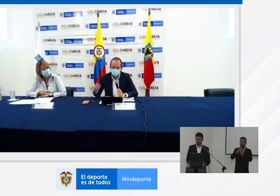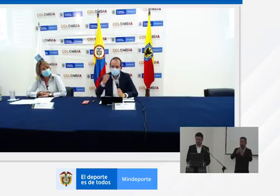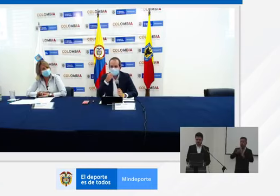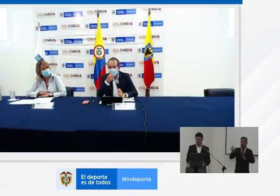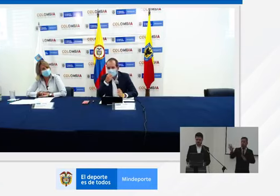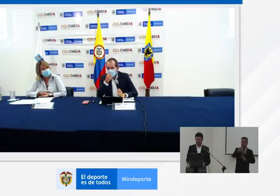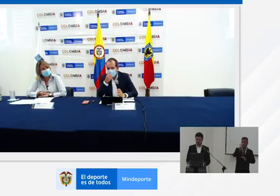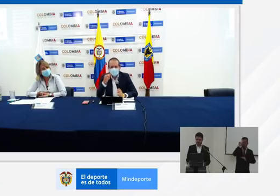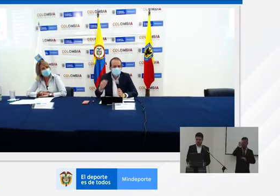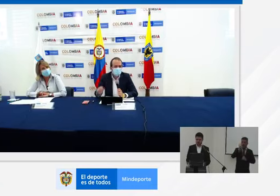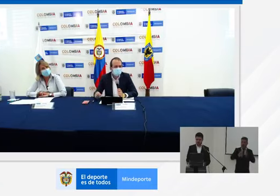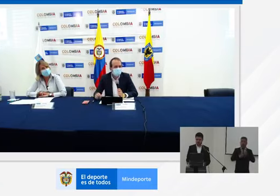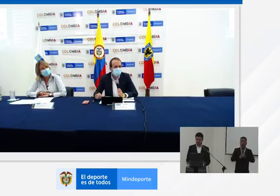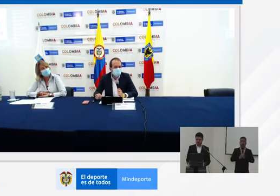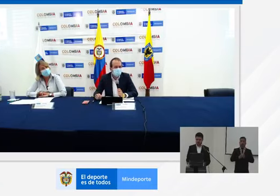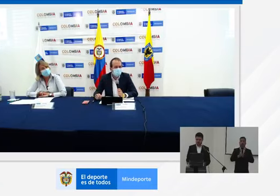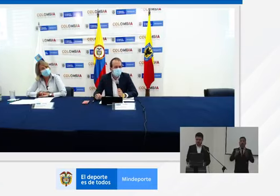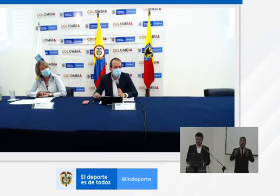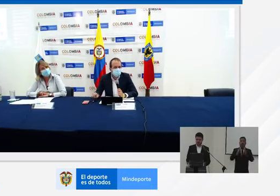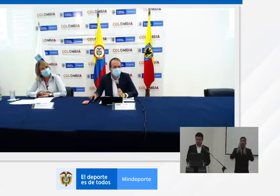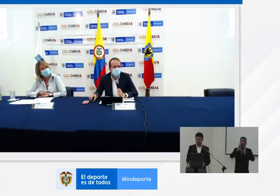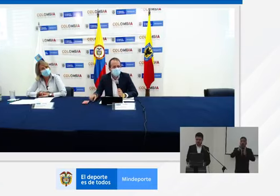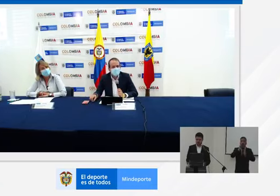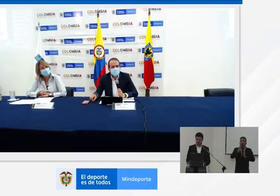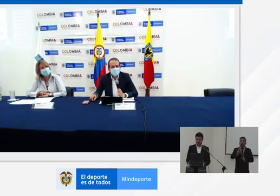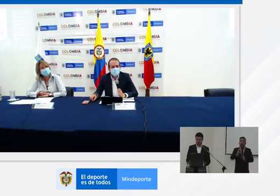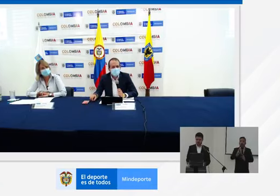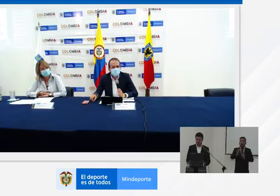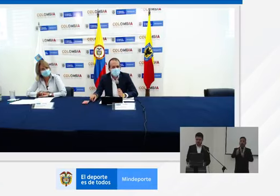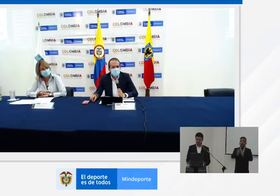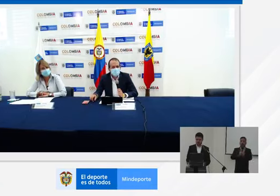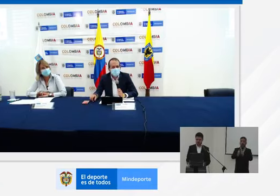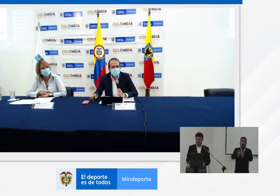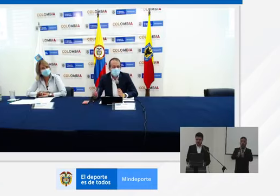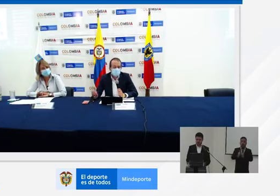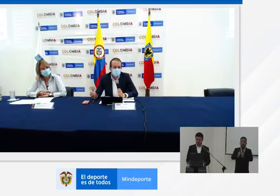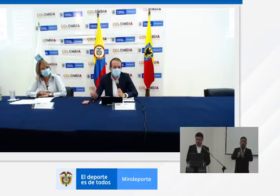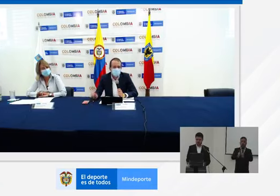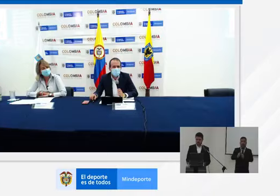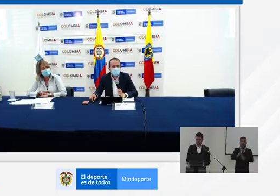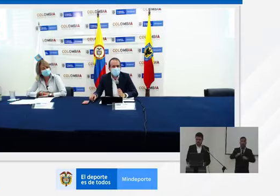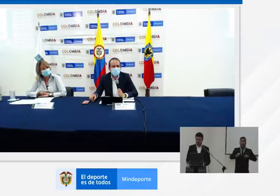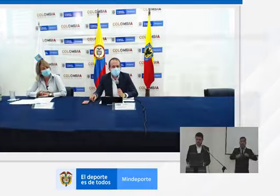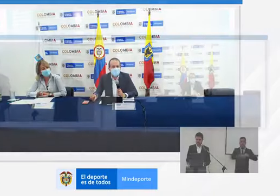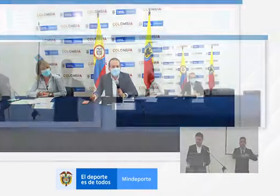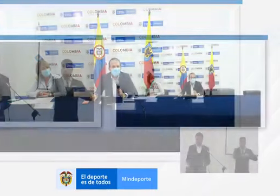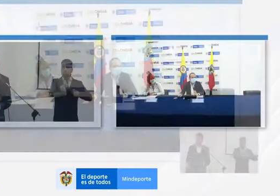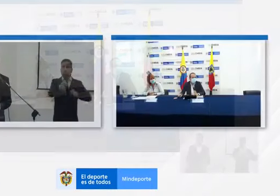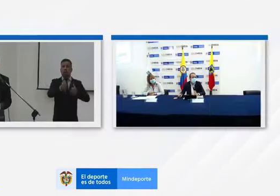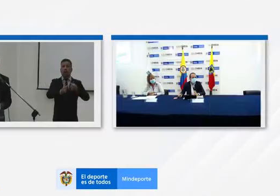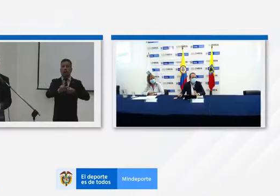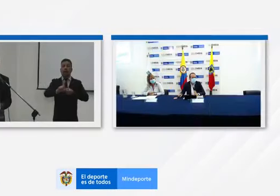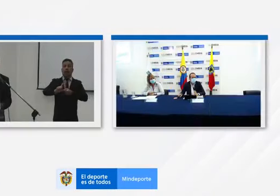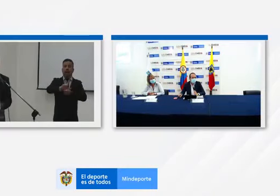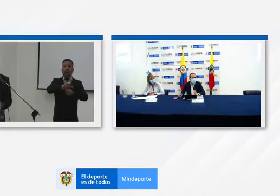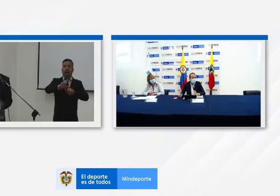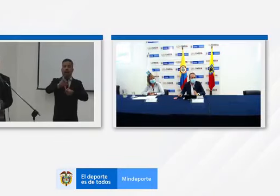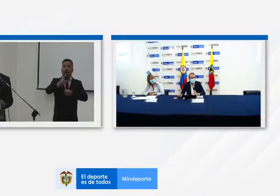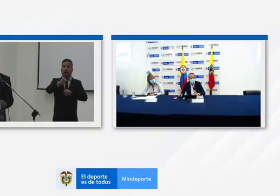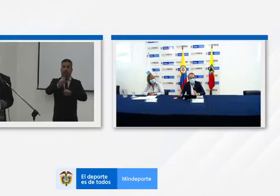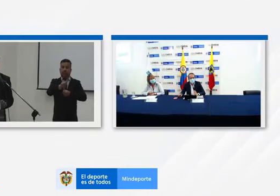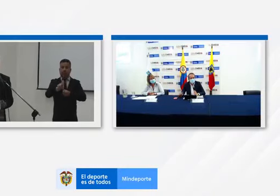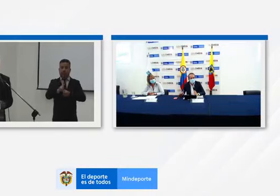para el comentario de todos ustedes es el reconocimiento deportivo que deberían o que tienen hoy las ligas